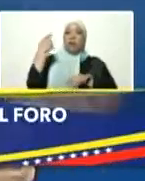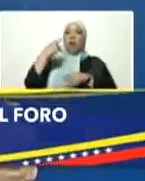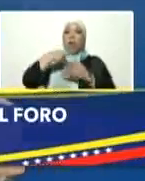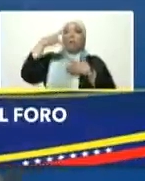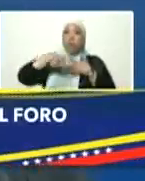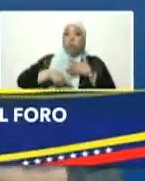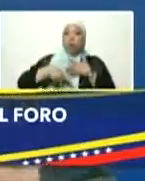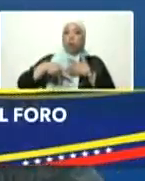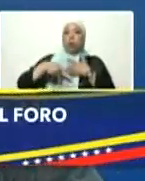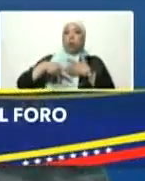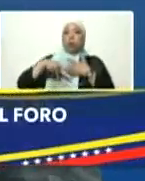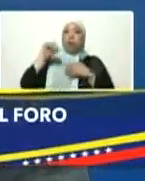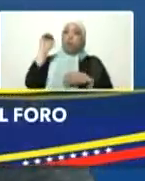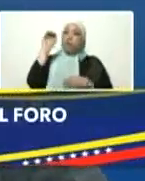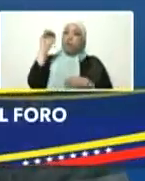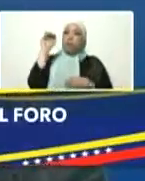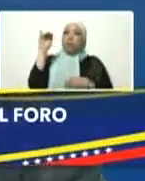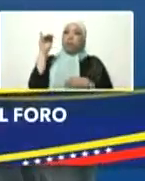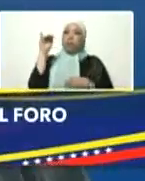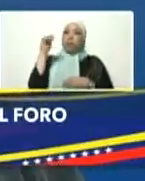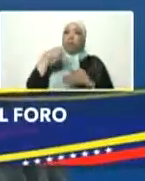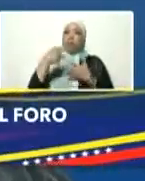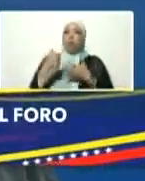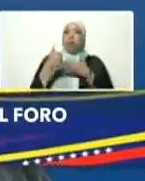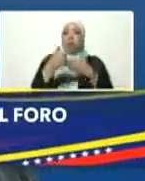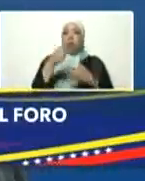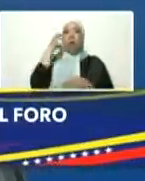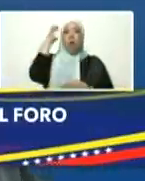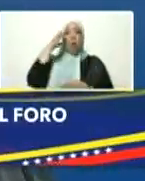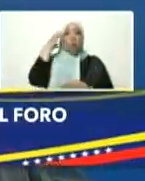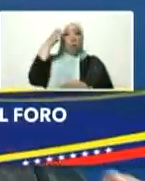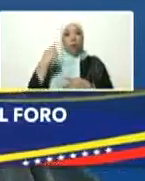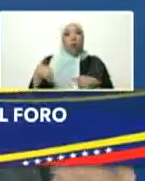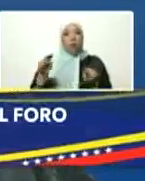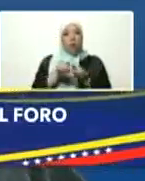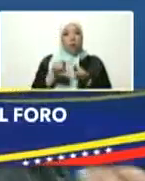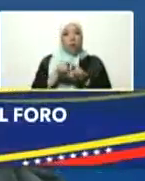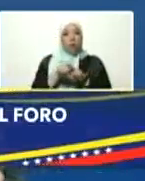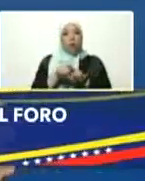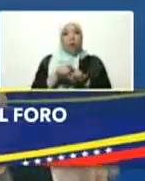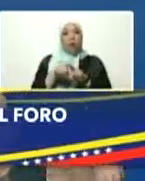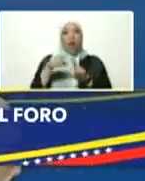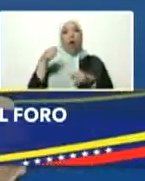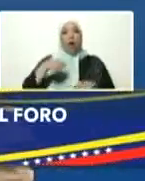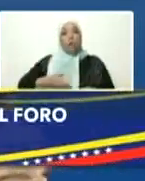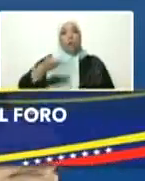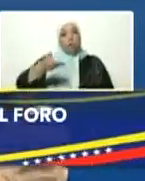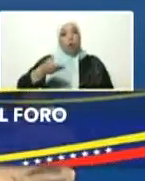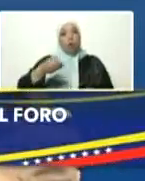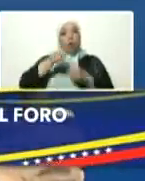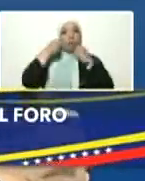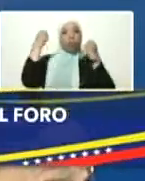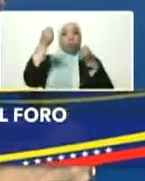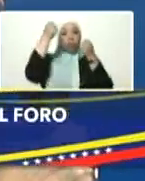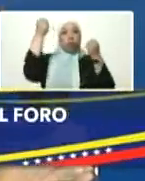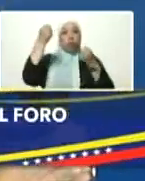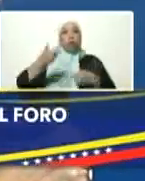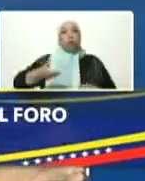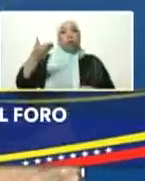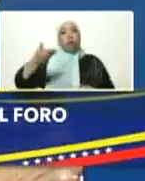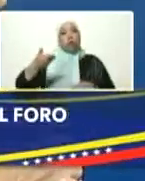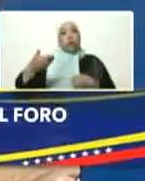que salgan mañana nos tienen que servir también en Europa. Y termino. Hay una lucha fundamental que es el tema de los